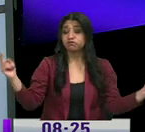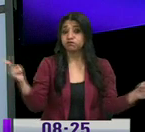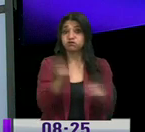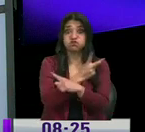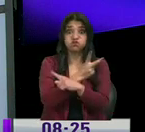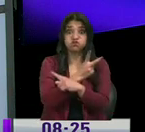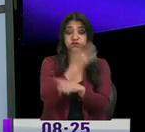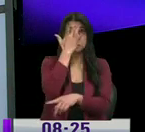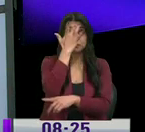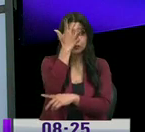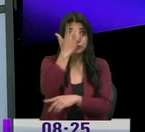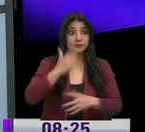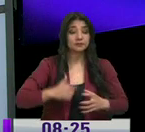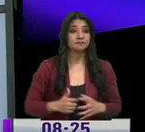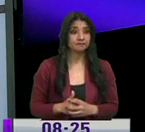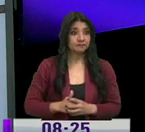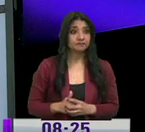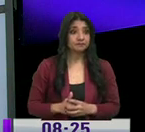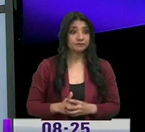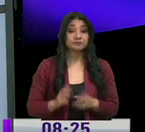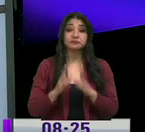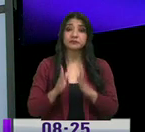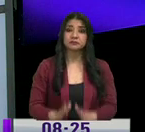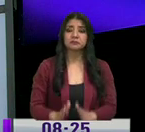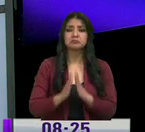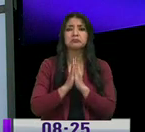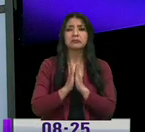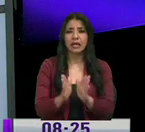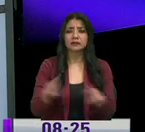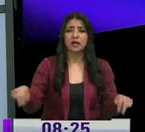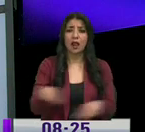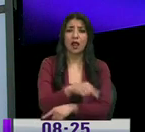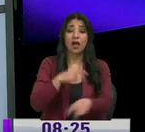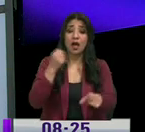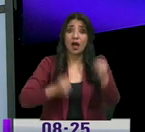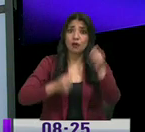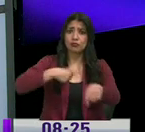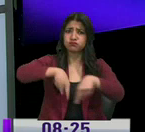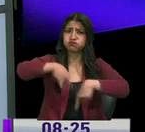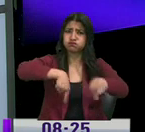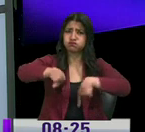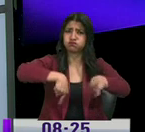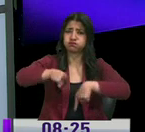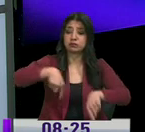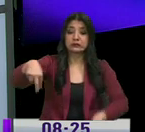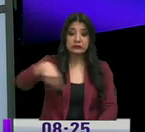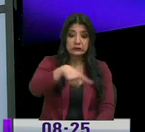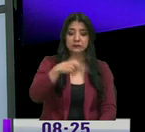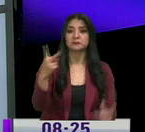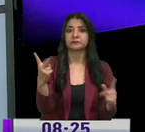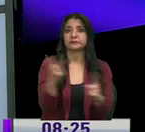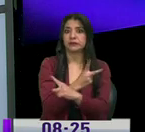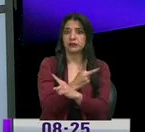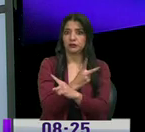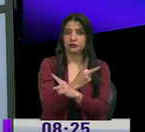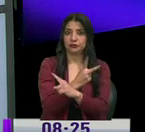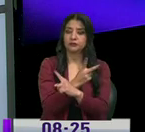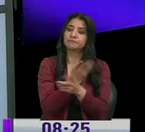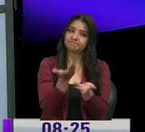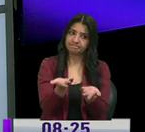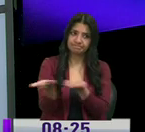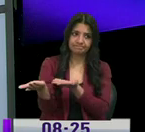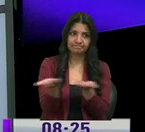Como en muchas partes de Quito, los vecinos piensan que están en rally. Y la gente que maneja los autos también. Andrea, contigo. Vamos con esto